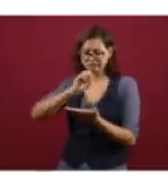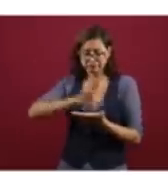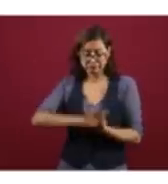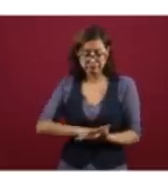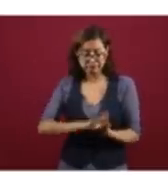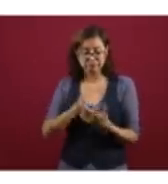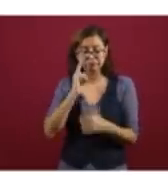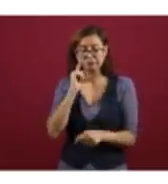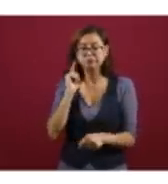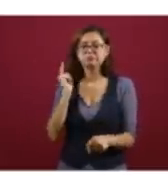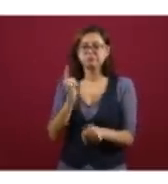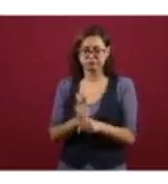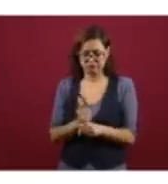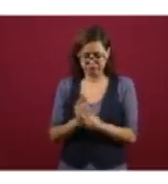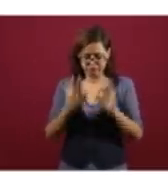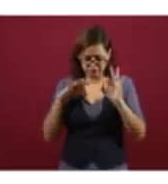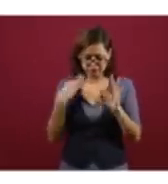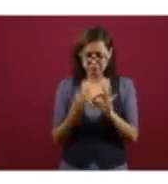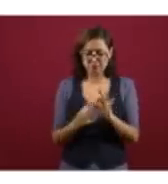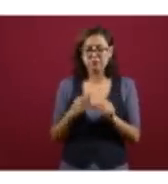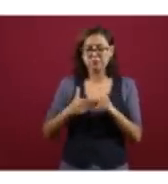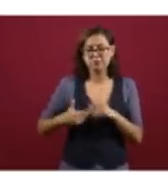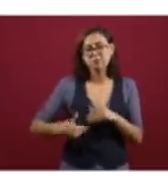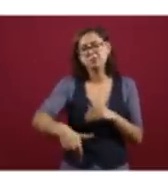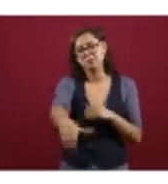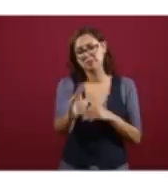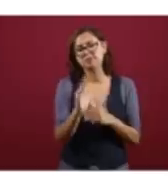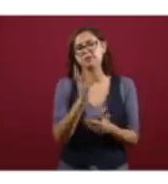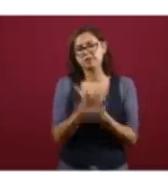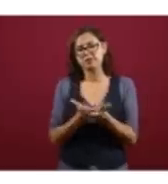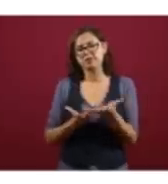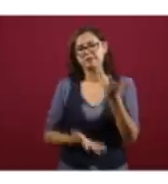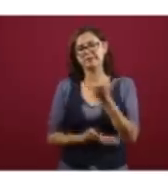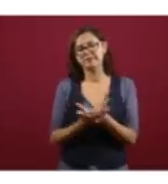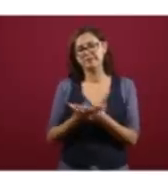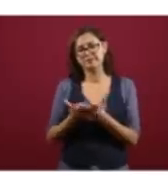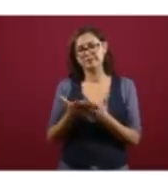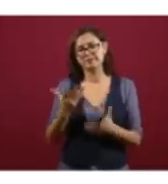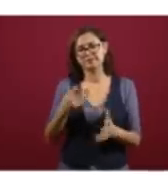identificamos las acciones que podríamos llevar a cabo durante este ejercicio